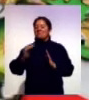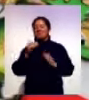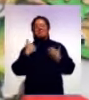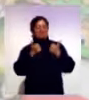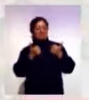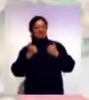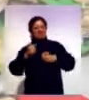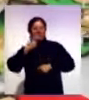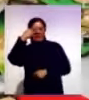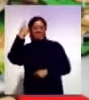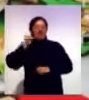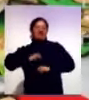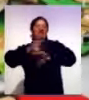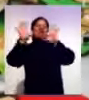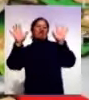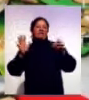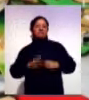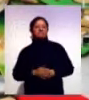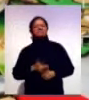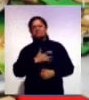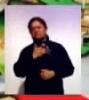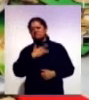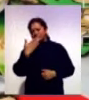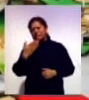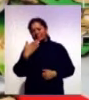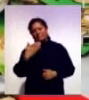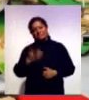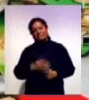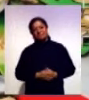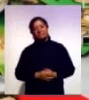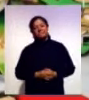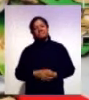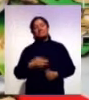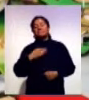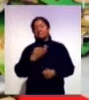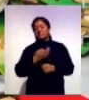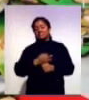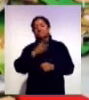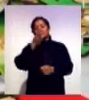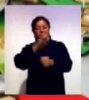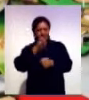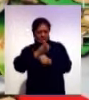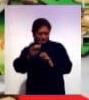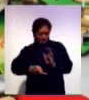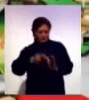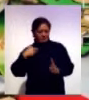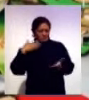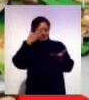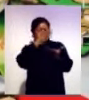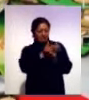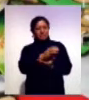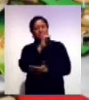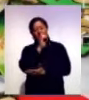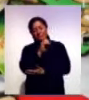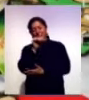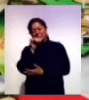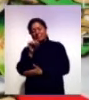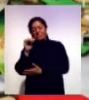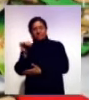las cosas. Me sentí bastante bien, o sea, esta es mi tercera participación en la Olimpiada Mexicana de